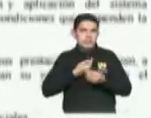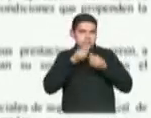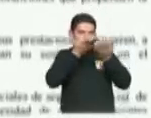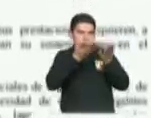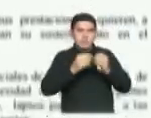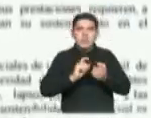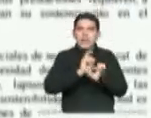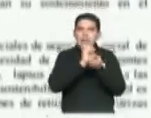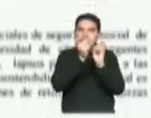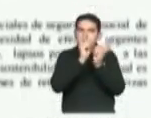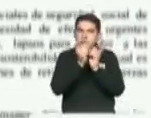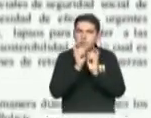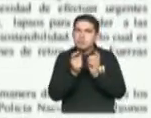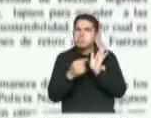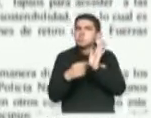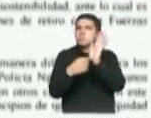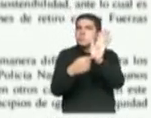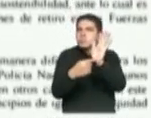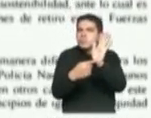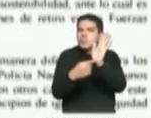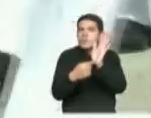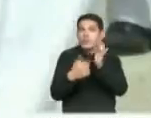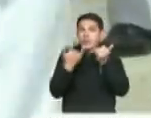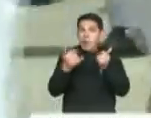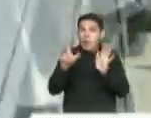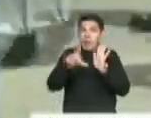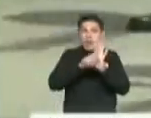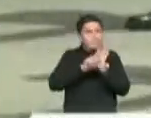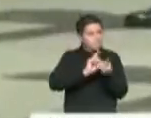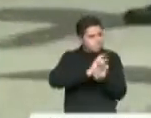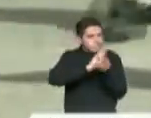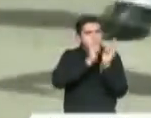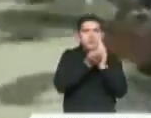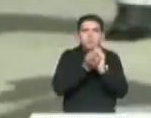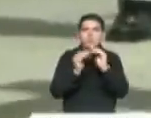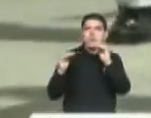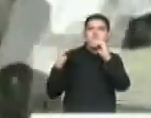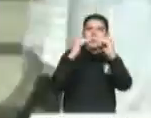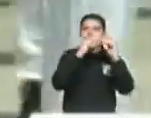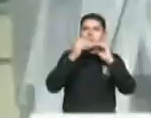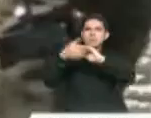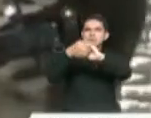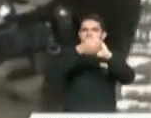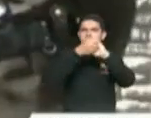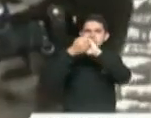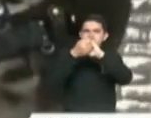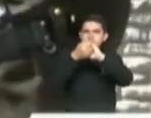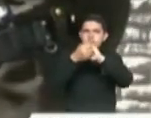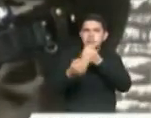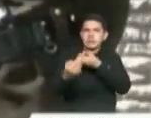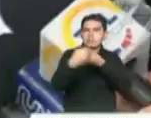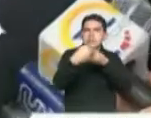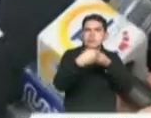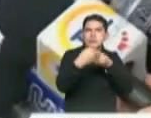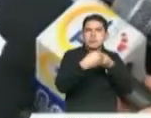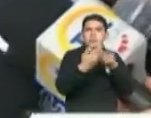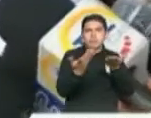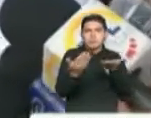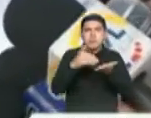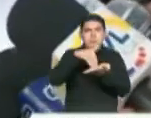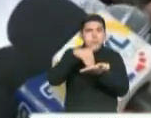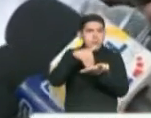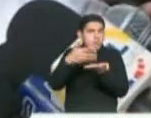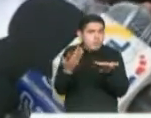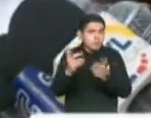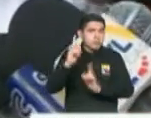el objetivo mejorar la actual ley con acciones de equidad y solidaridad en los miembros de estas instituciones alcanzar